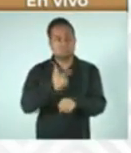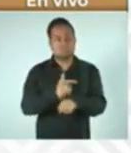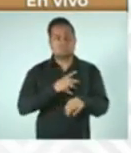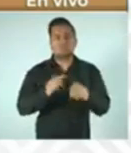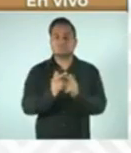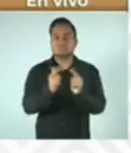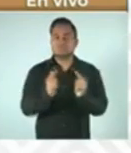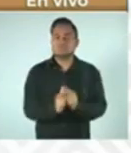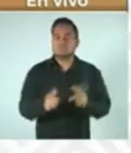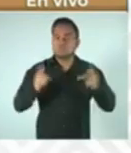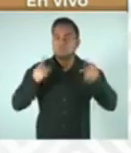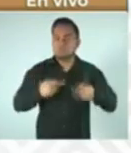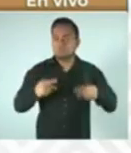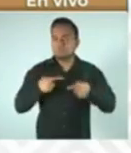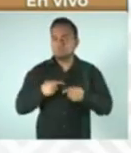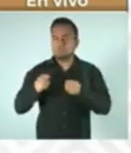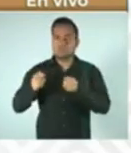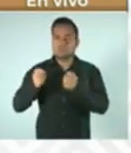de ciudadanos que ingresó,